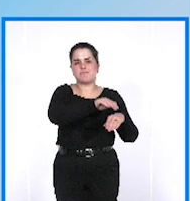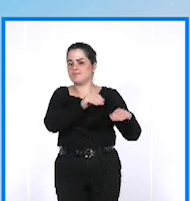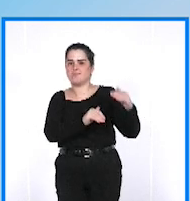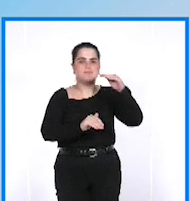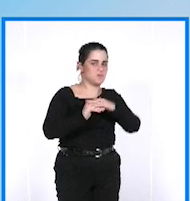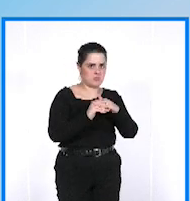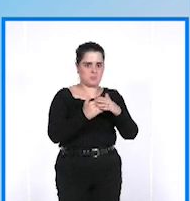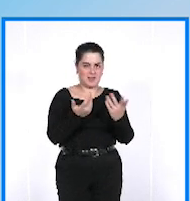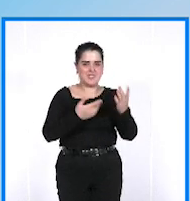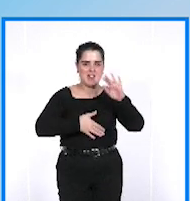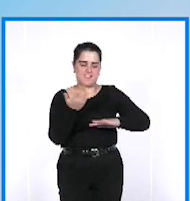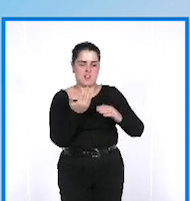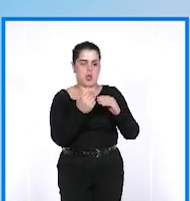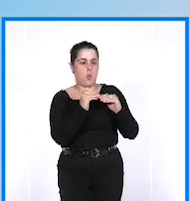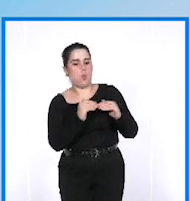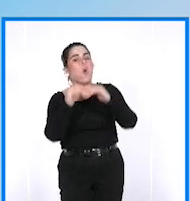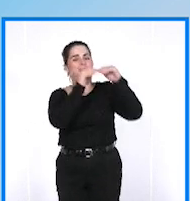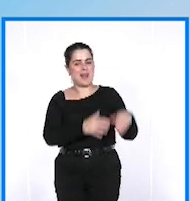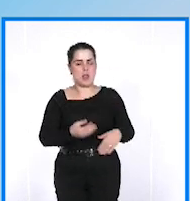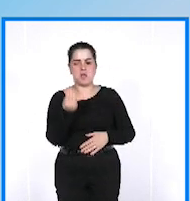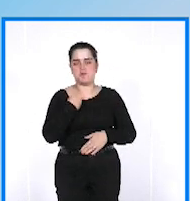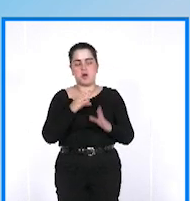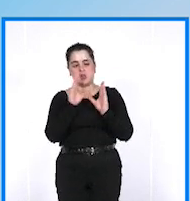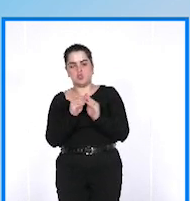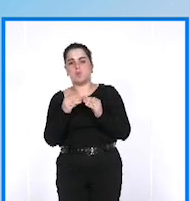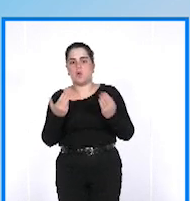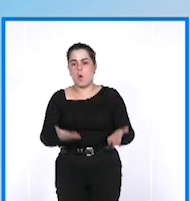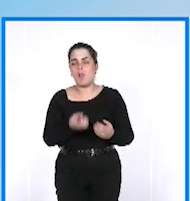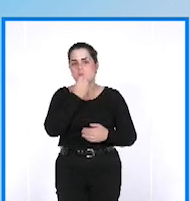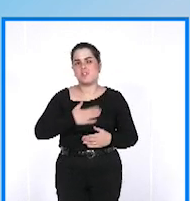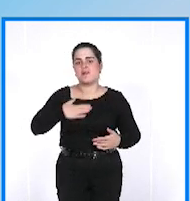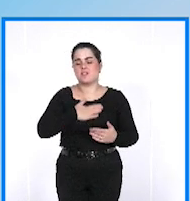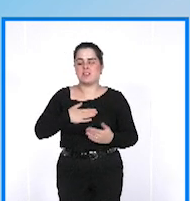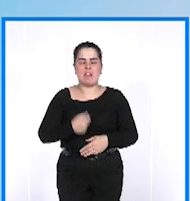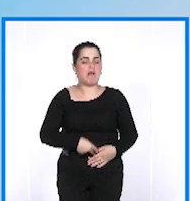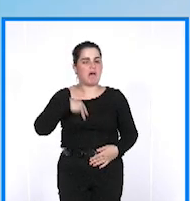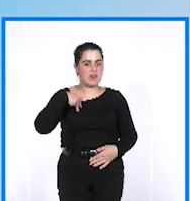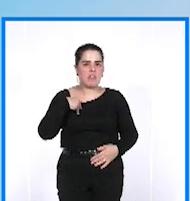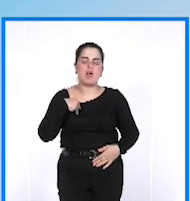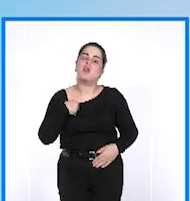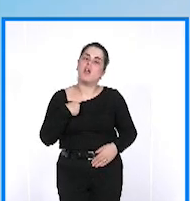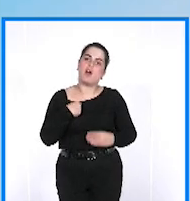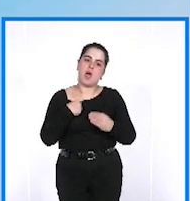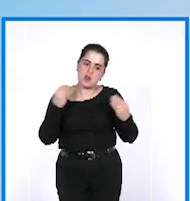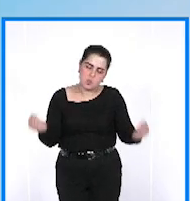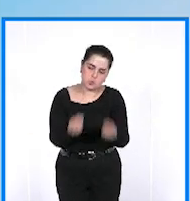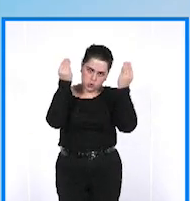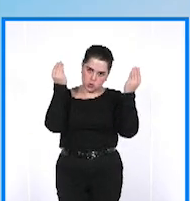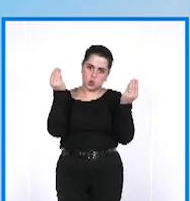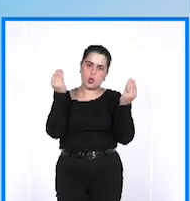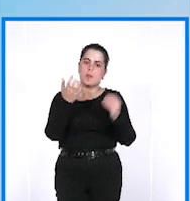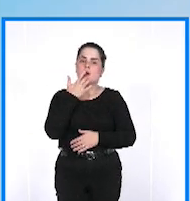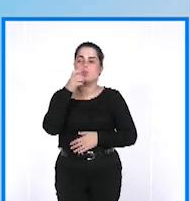no y bueno en resumen Se podría decir que el el bienestar en general ha mejorado muchísimo no